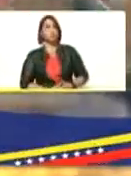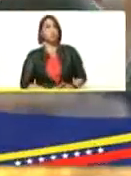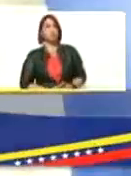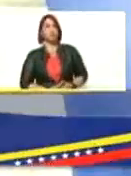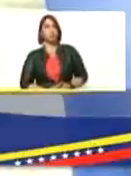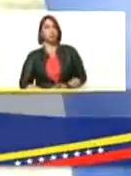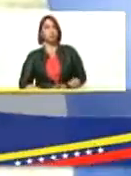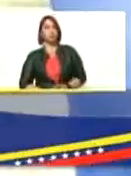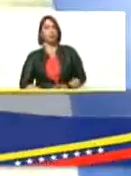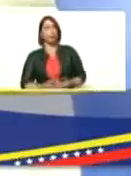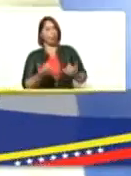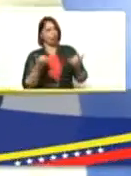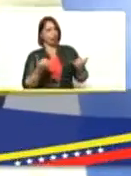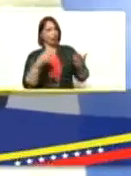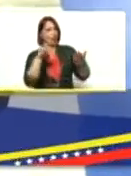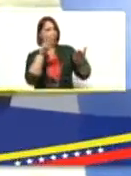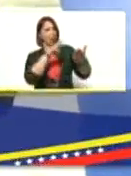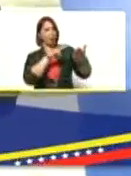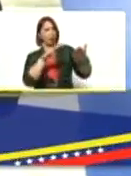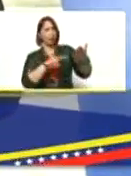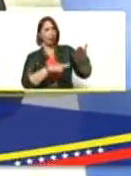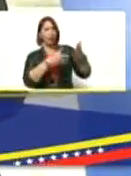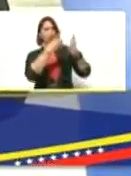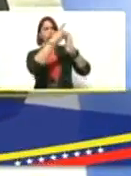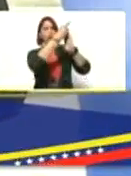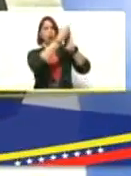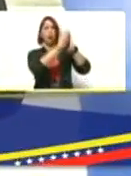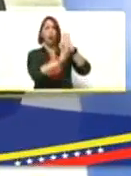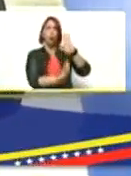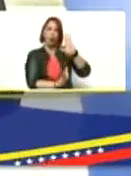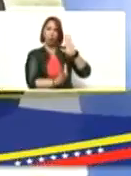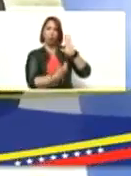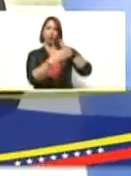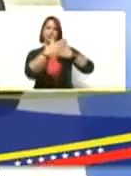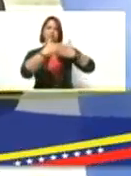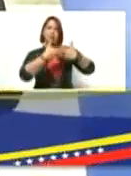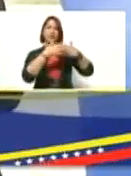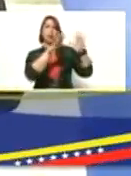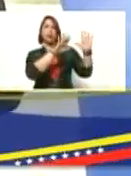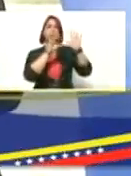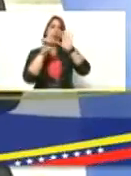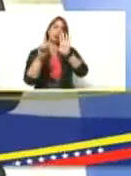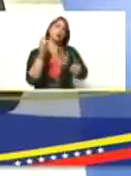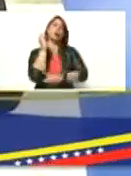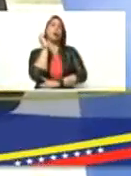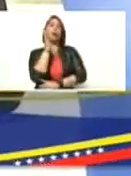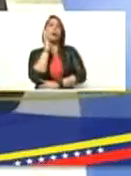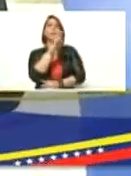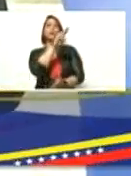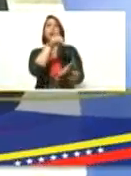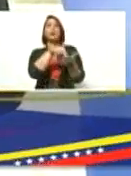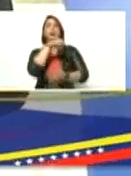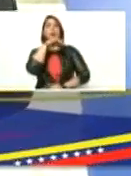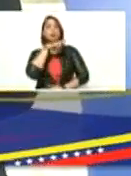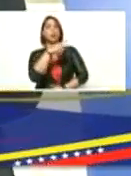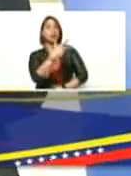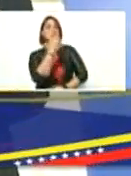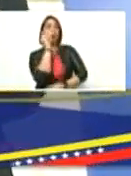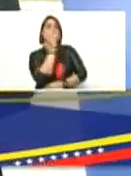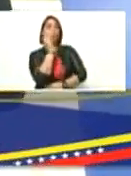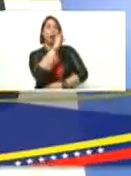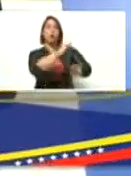Vamos a hacer lectura del documento de clausura del 16º Congreso Nacional de Historia y tercer